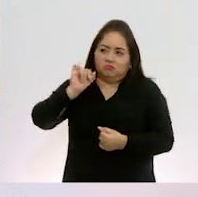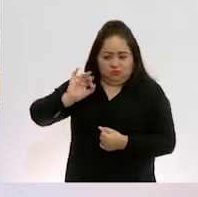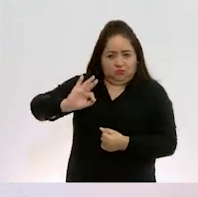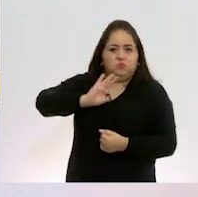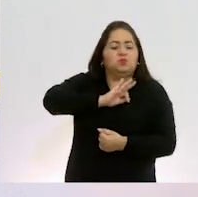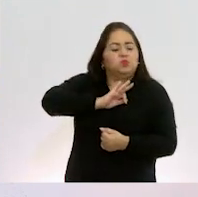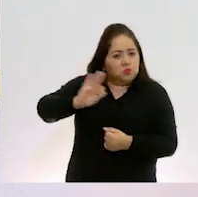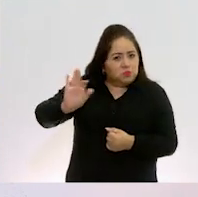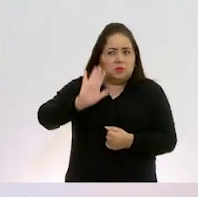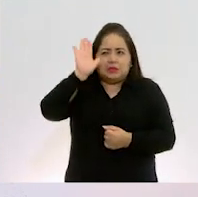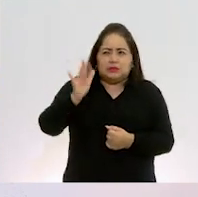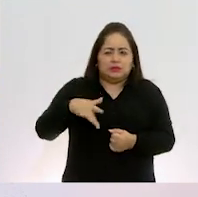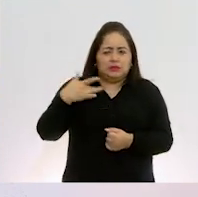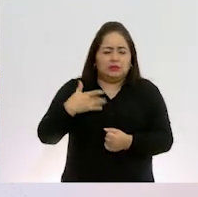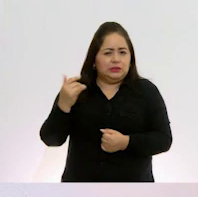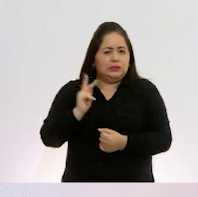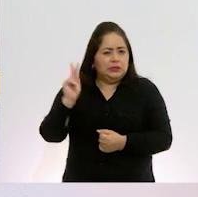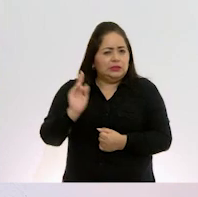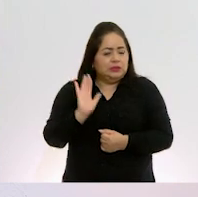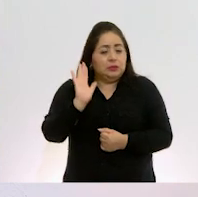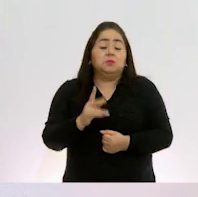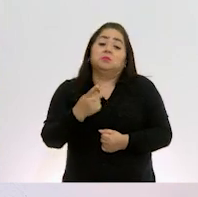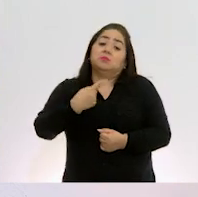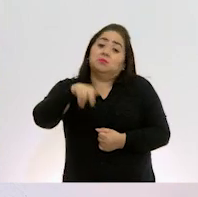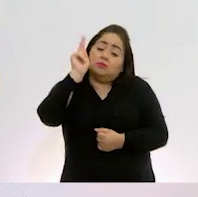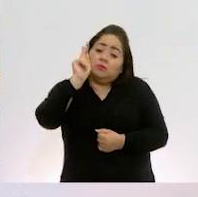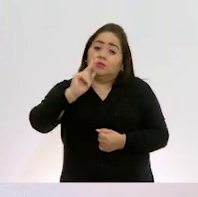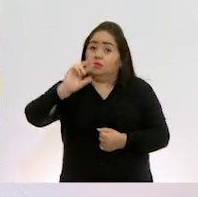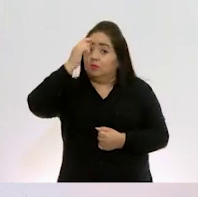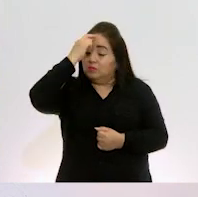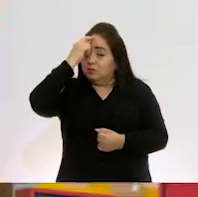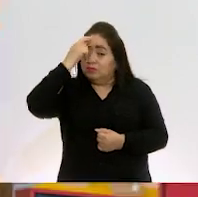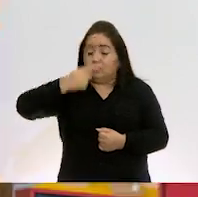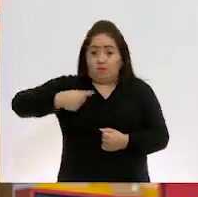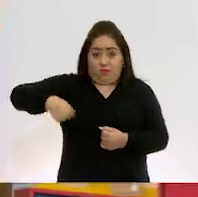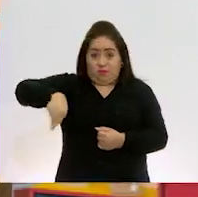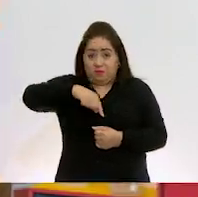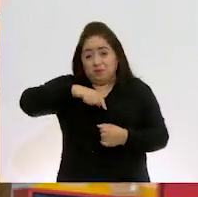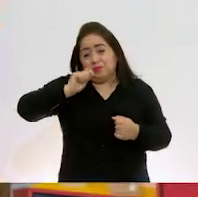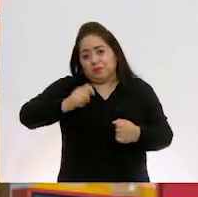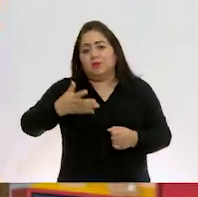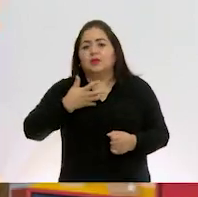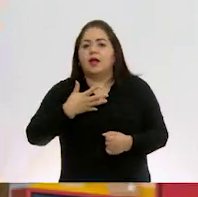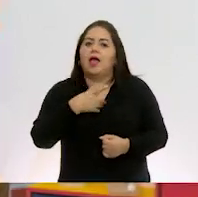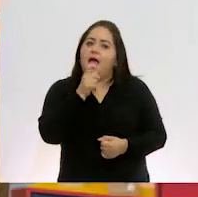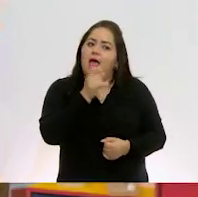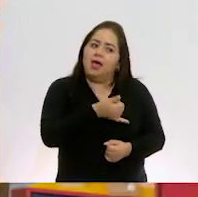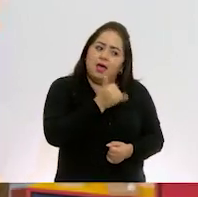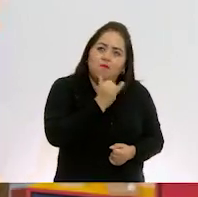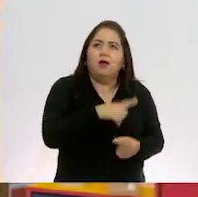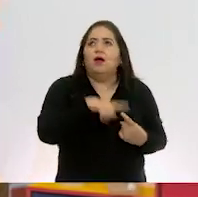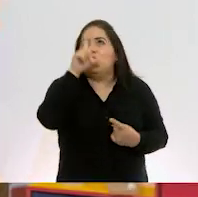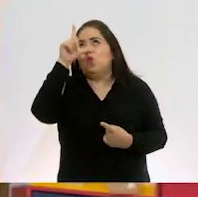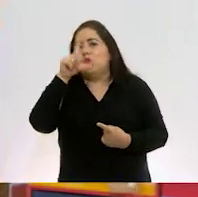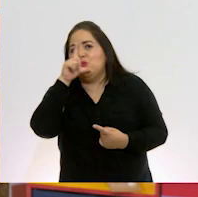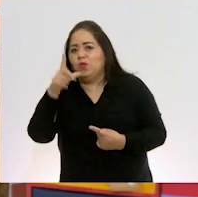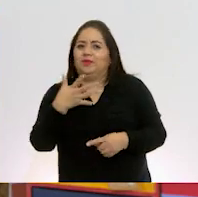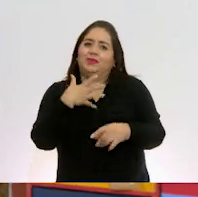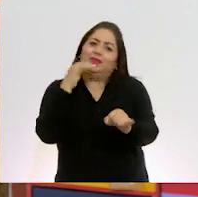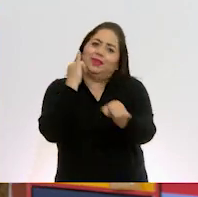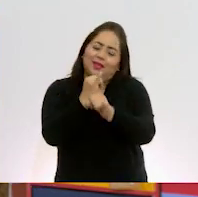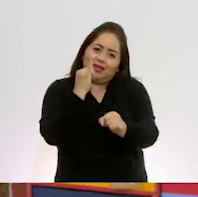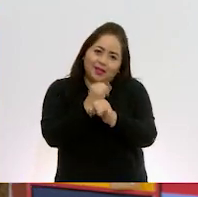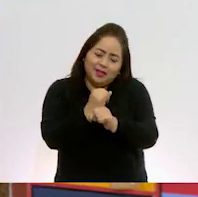sentimientos bastante similares. Sin embargo, hay que tener en cuenta que nosotros tenemos agua, luz,